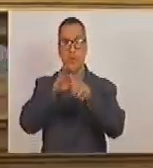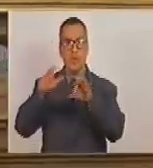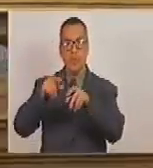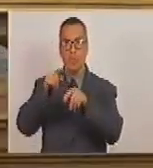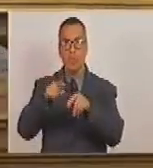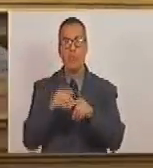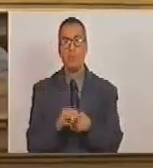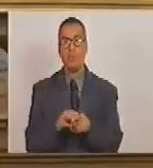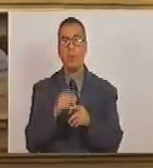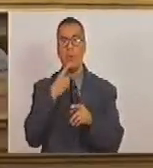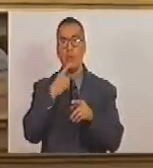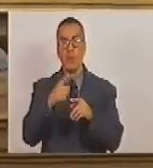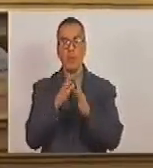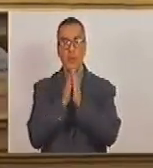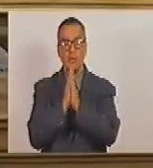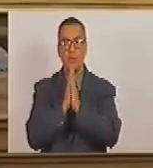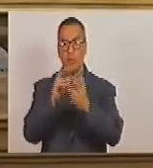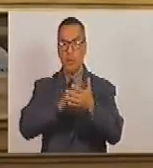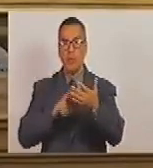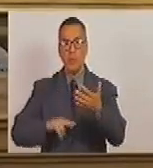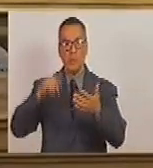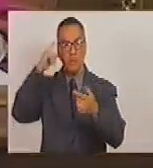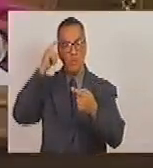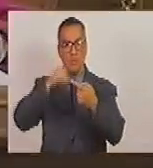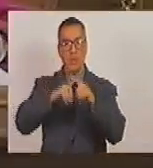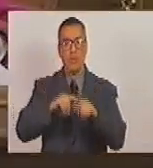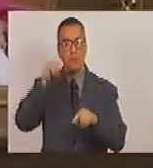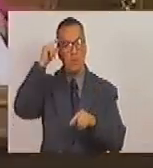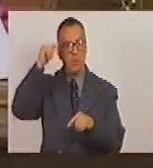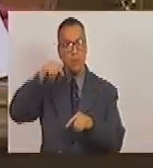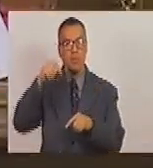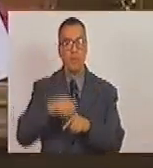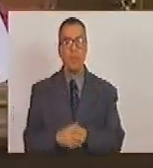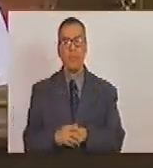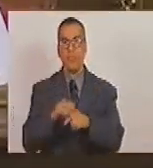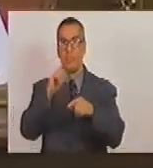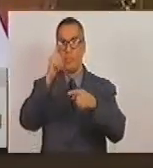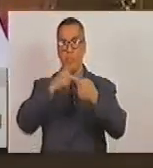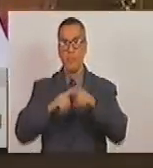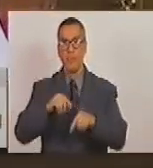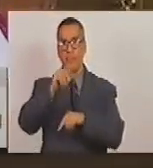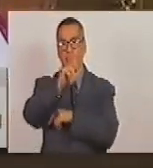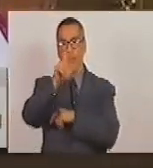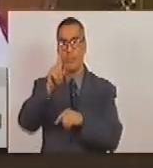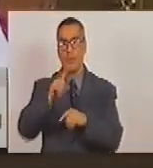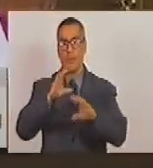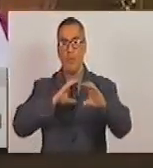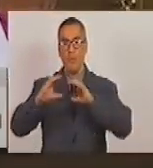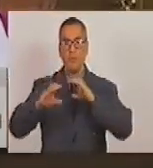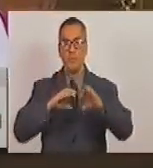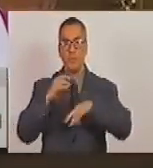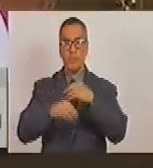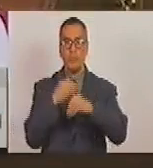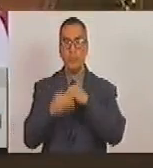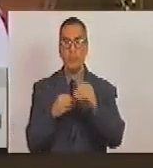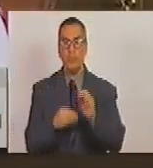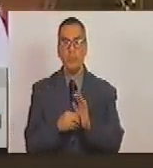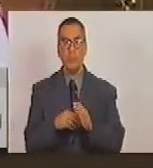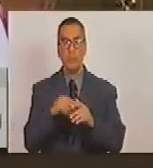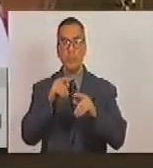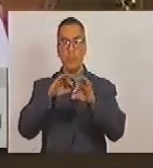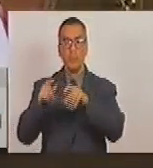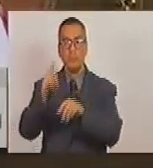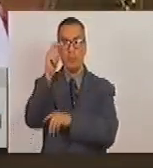secretaria, sírvase por favor dar lectura a la cuenta. Cuenta número 1. Comunicaciones suscritas por las